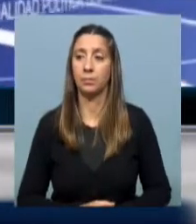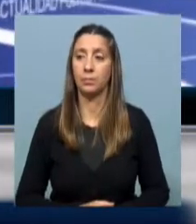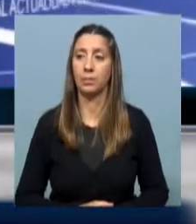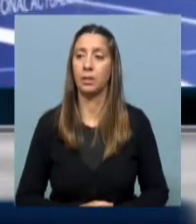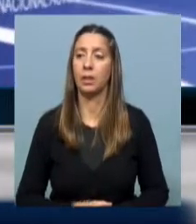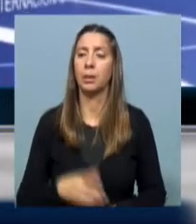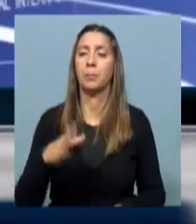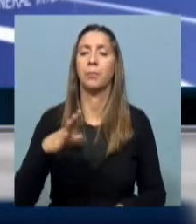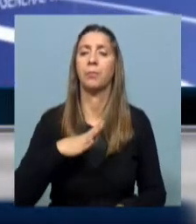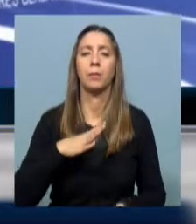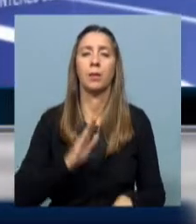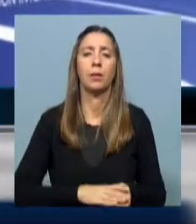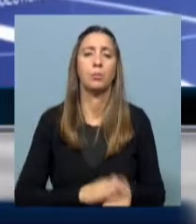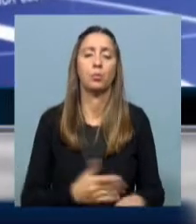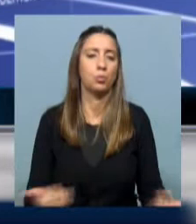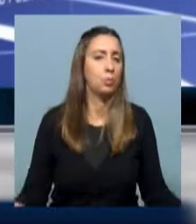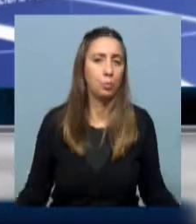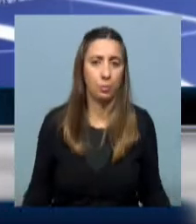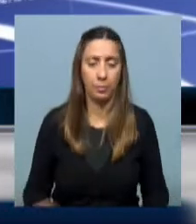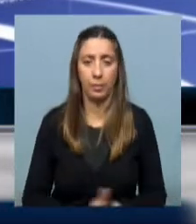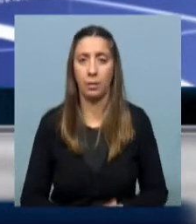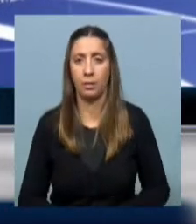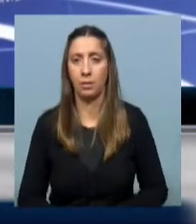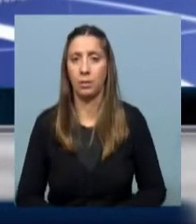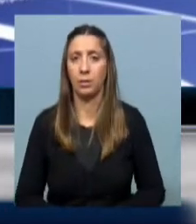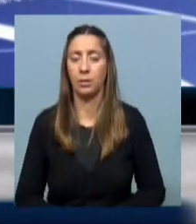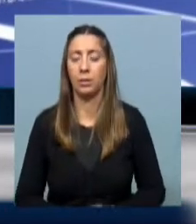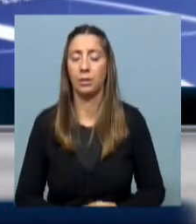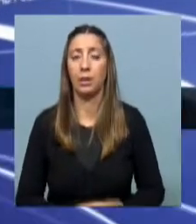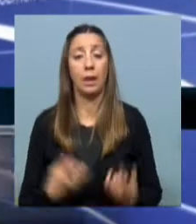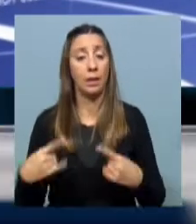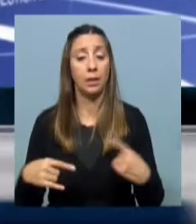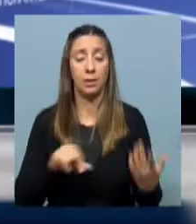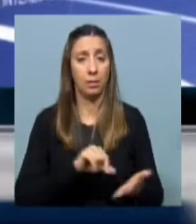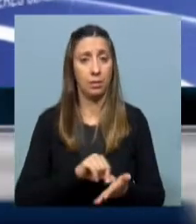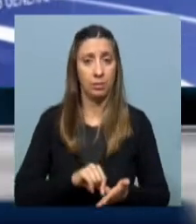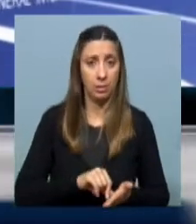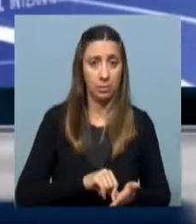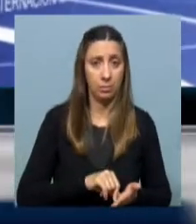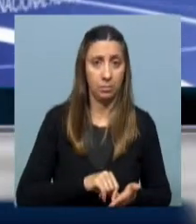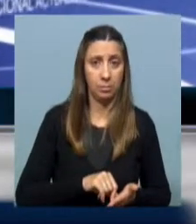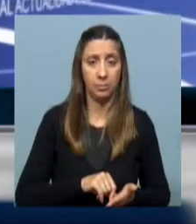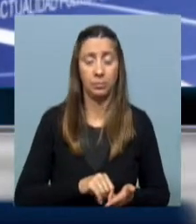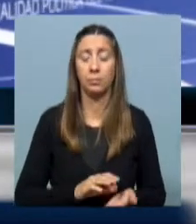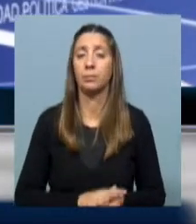Falta de responsabilidad. Hemos detectado también en varios lugares y en distintas ocasiones donde...